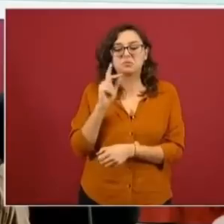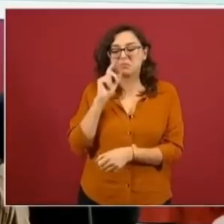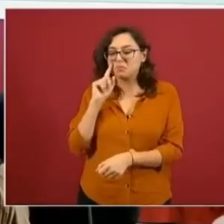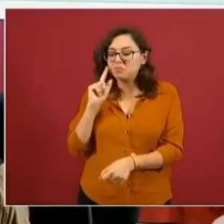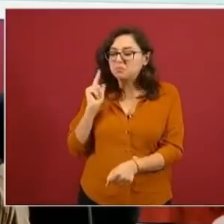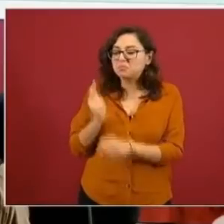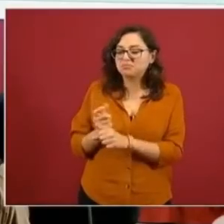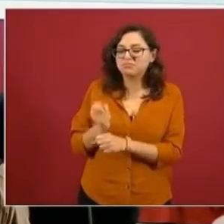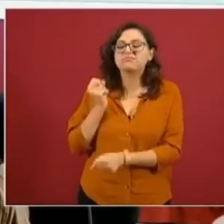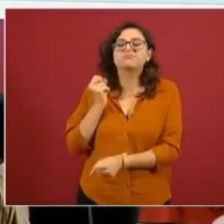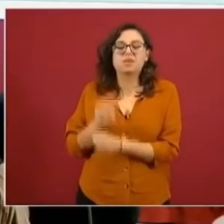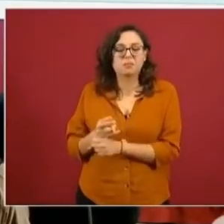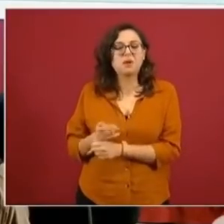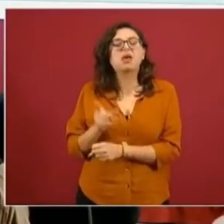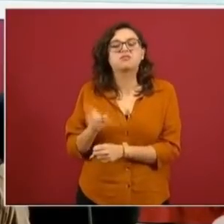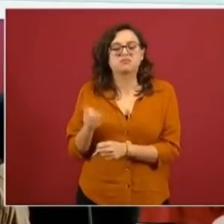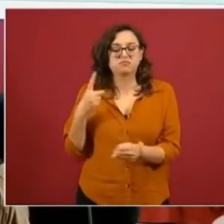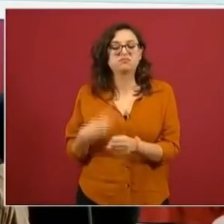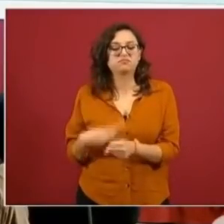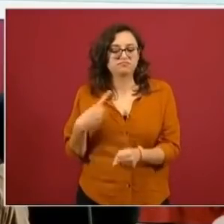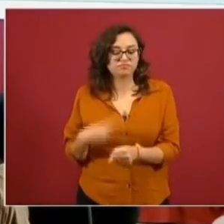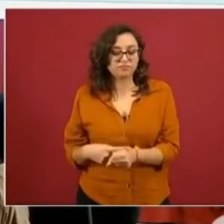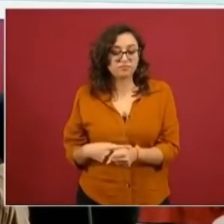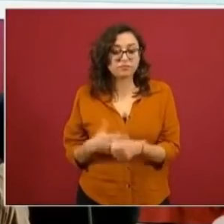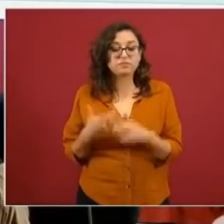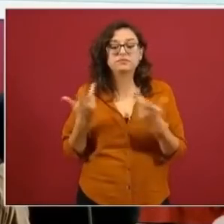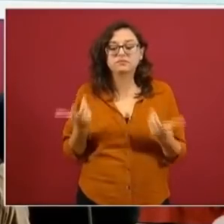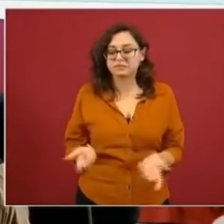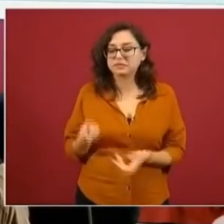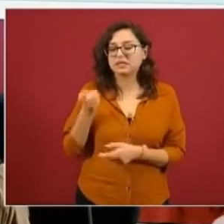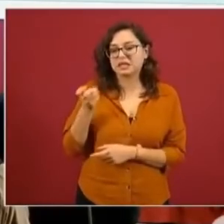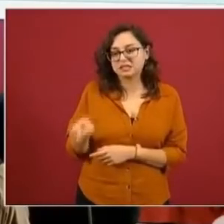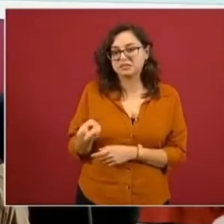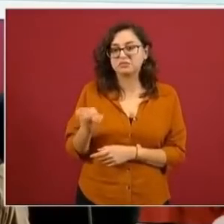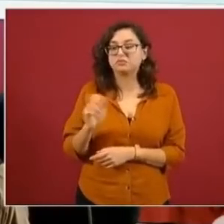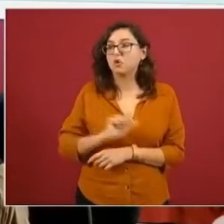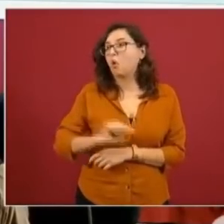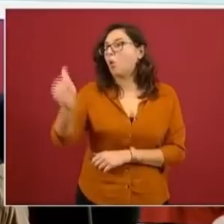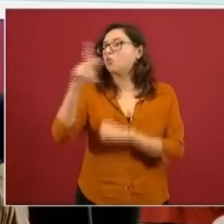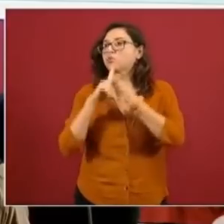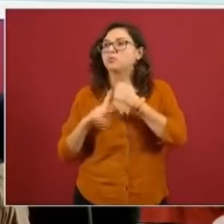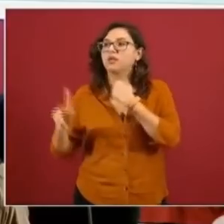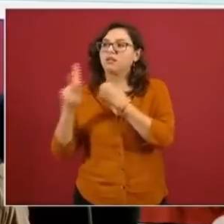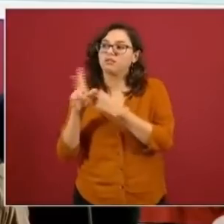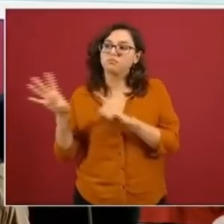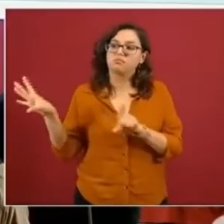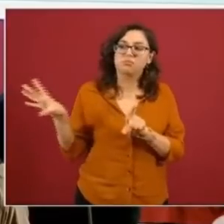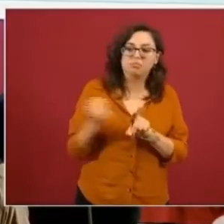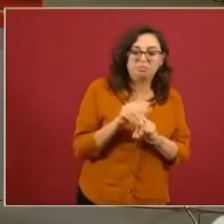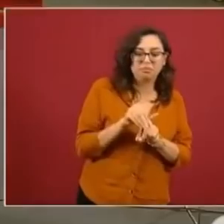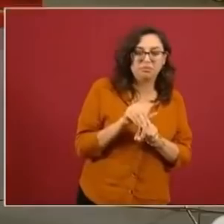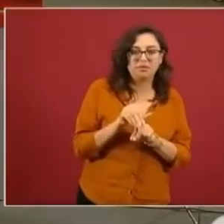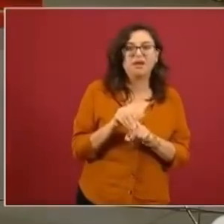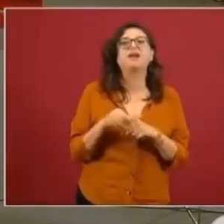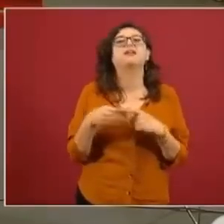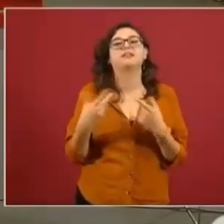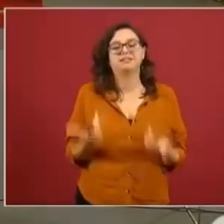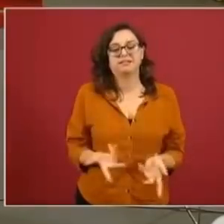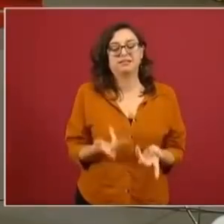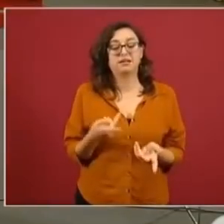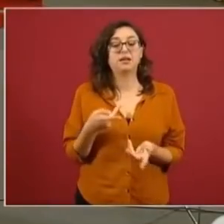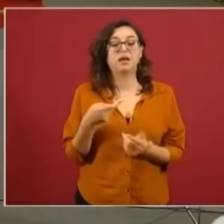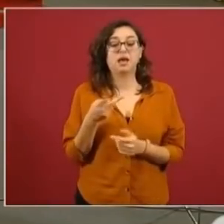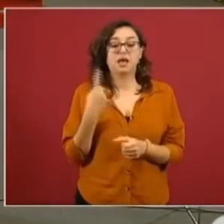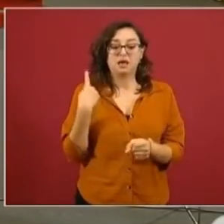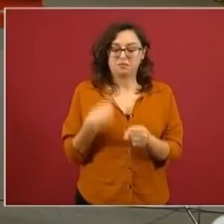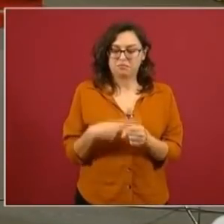cuál fue esa fuente de esos casos y que esa fuente pues era externa, ¿no? Entonces, bueno, la enfermedad